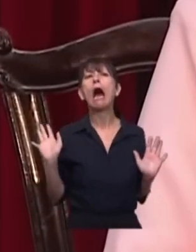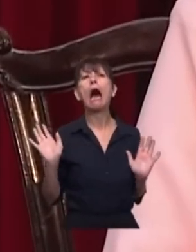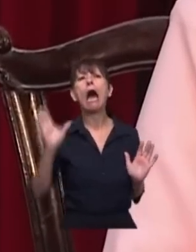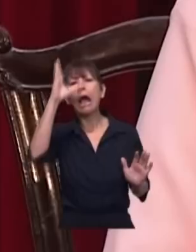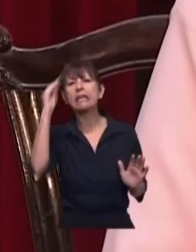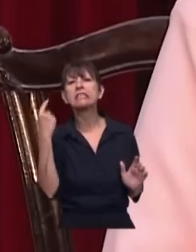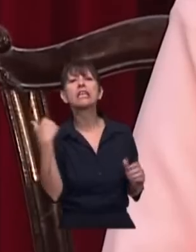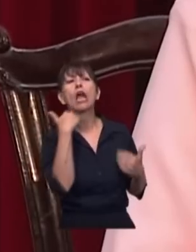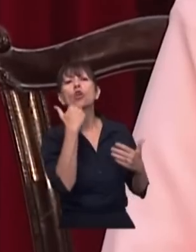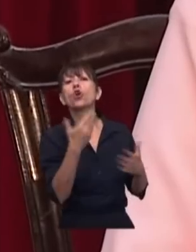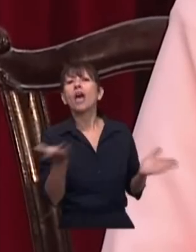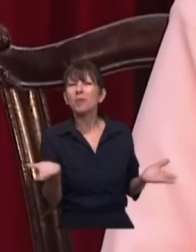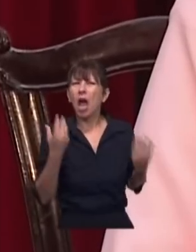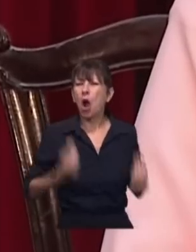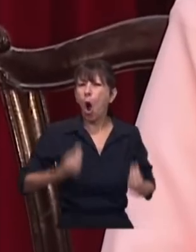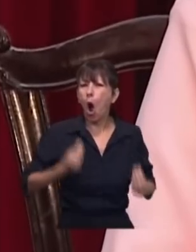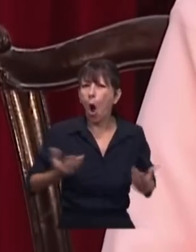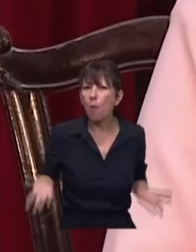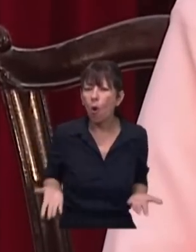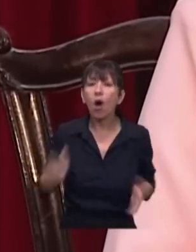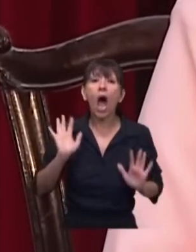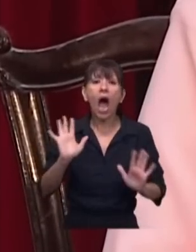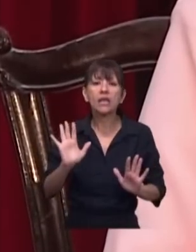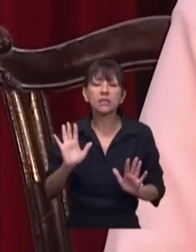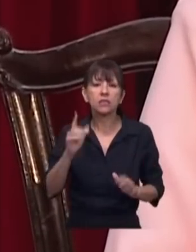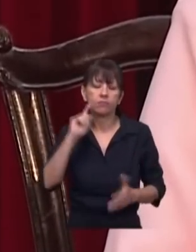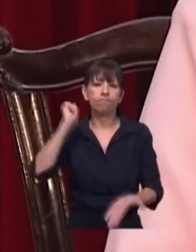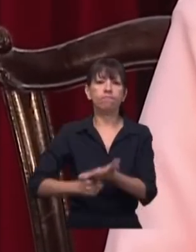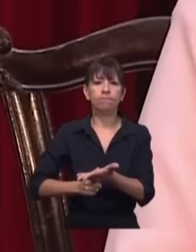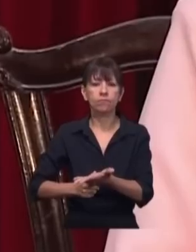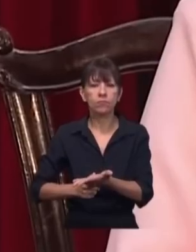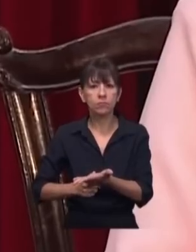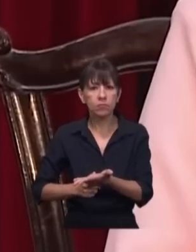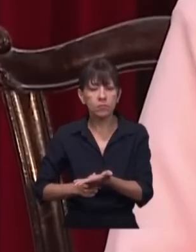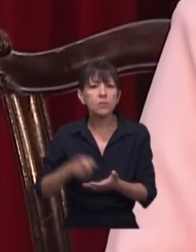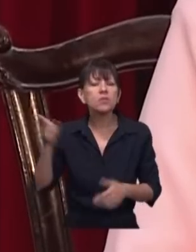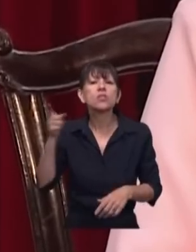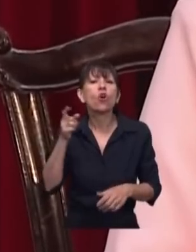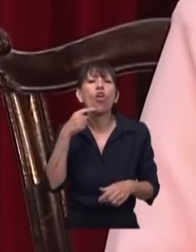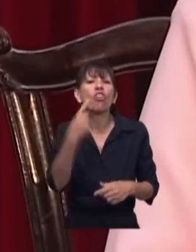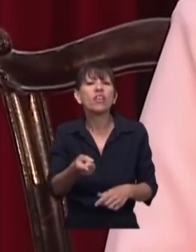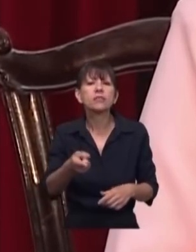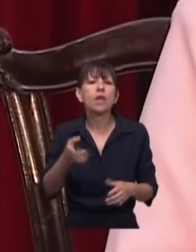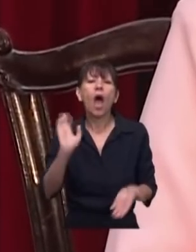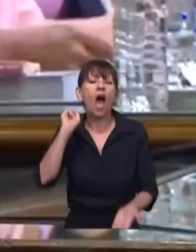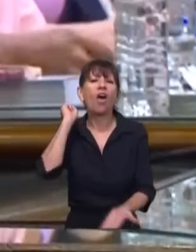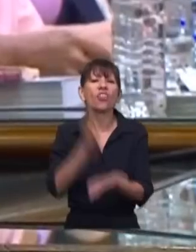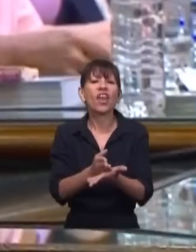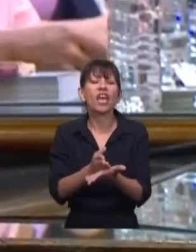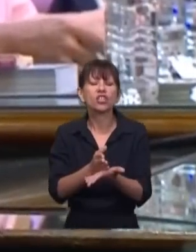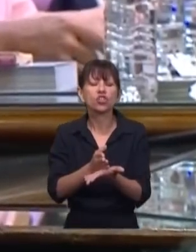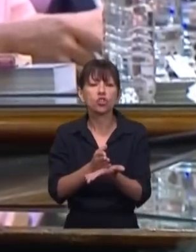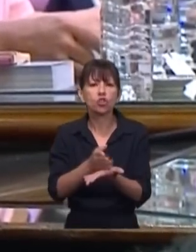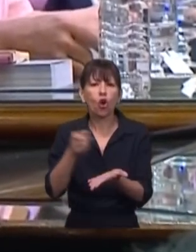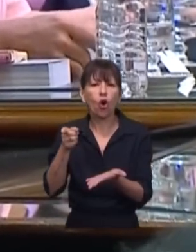modo presumen el dolo. Castigan por cierto criterio de responsabilidad objetiva e imponen el derecho penal de autor.